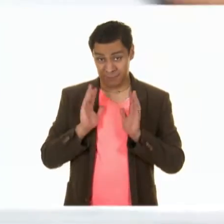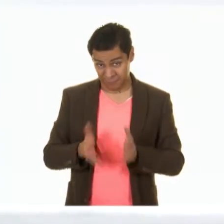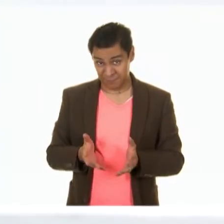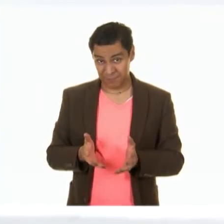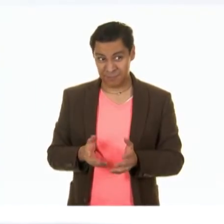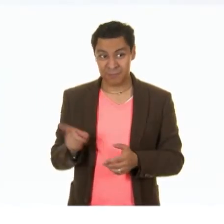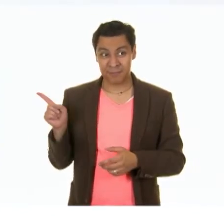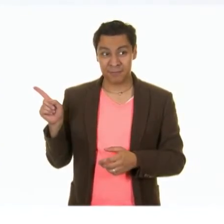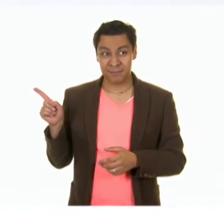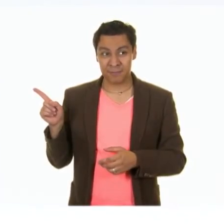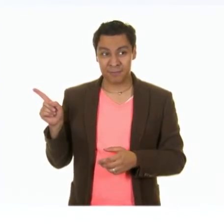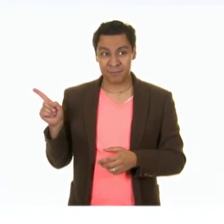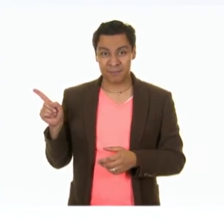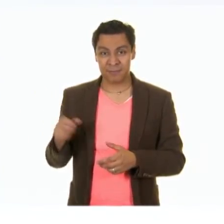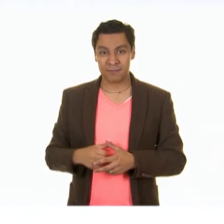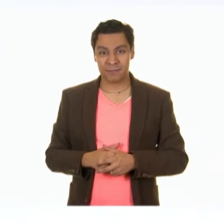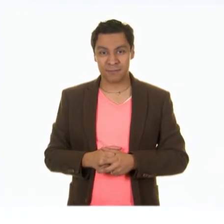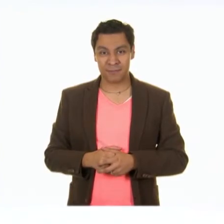¿Listos? Listo.